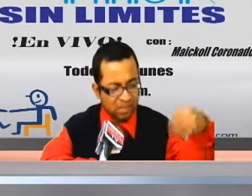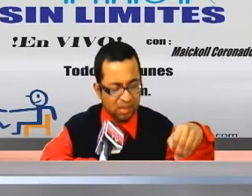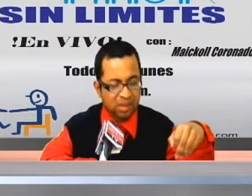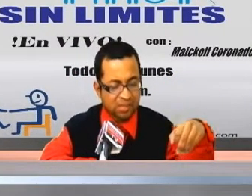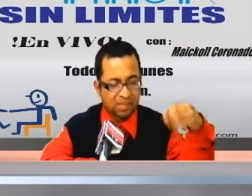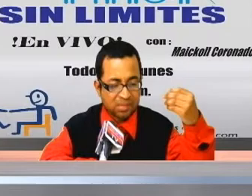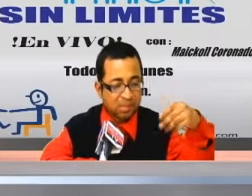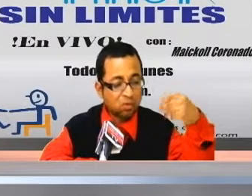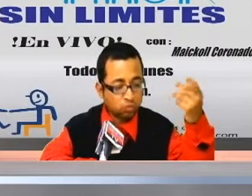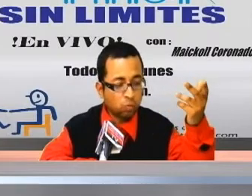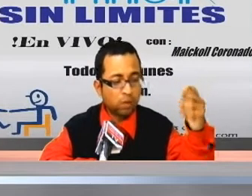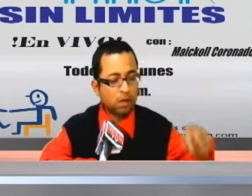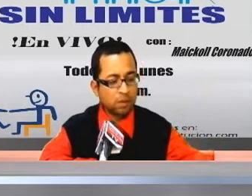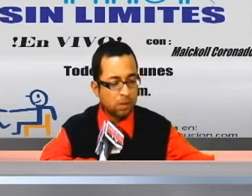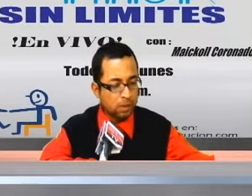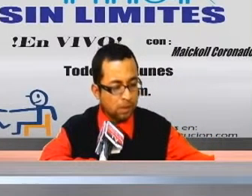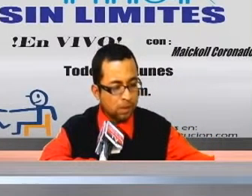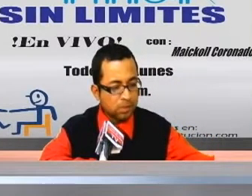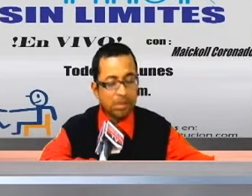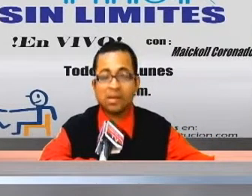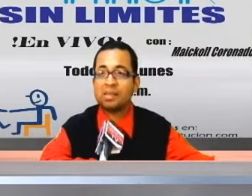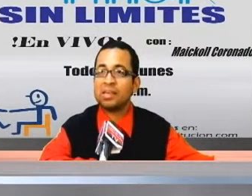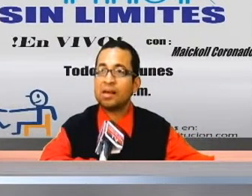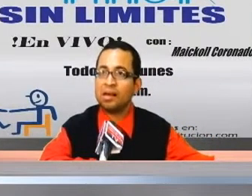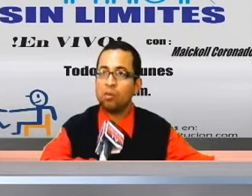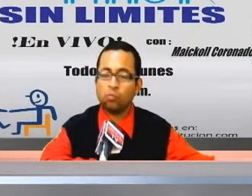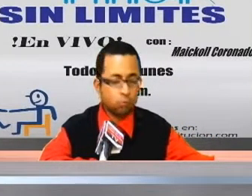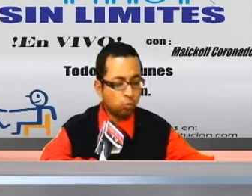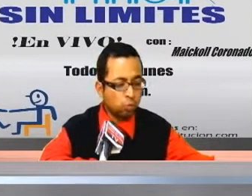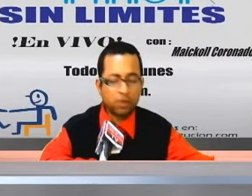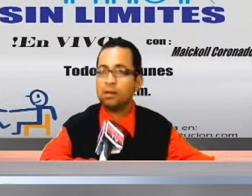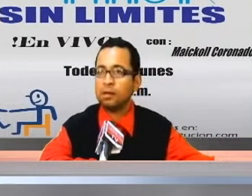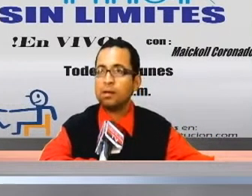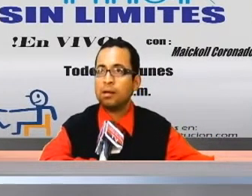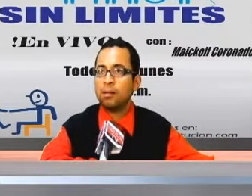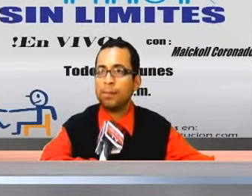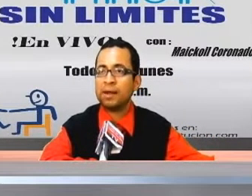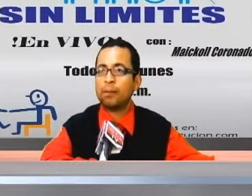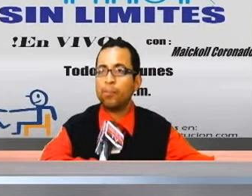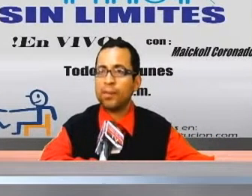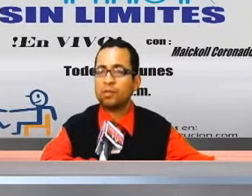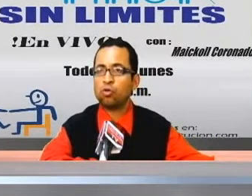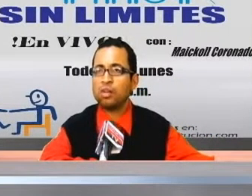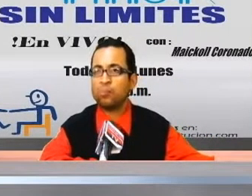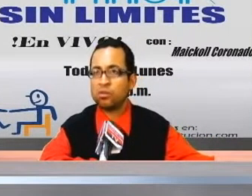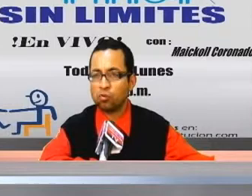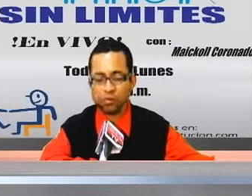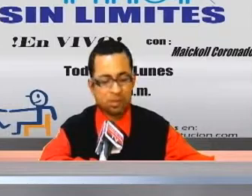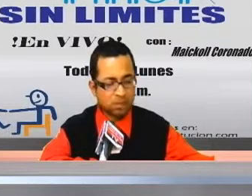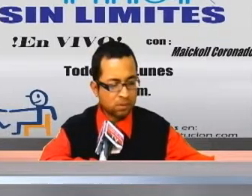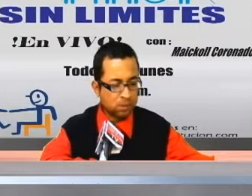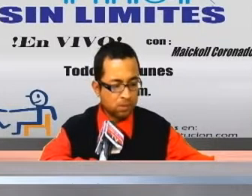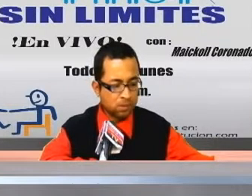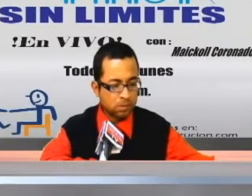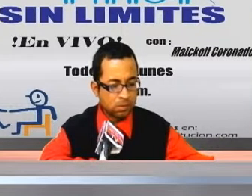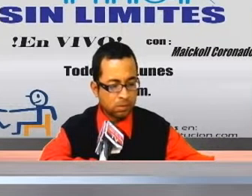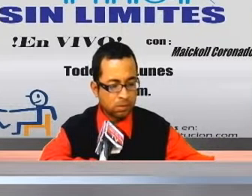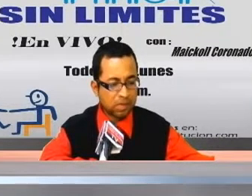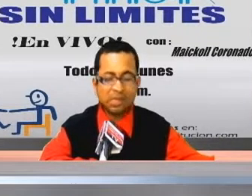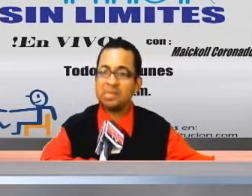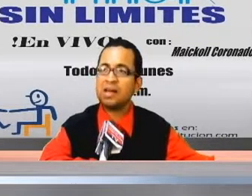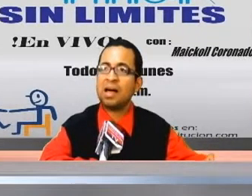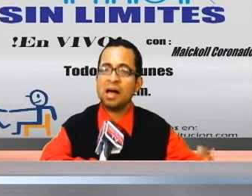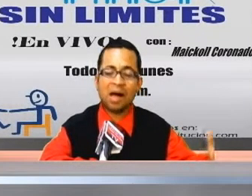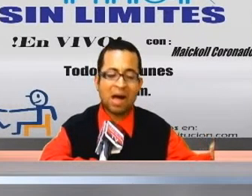este día, 16 de octubre, se cree un Duden para que puedan todas las personas